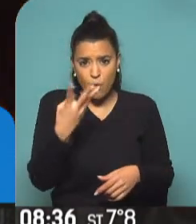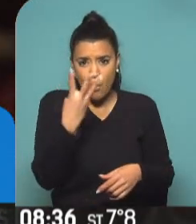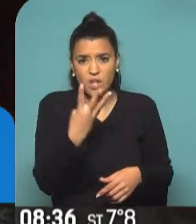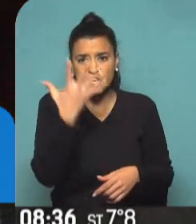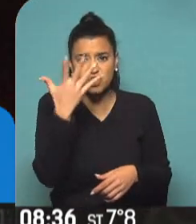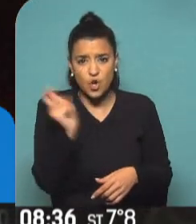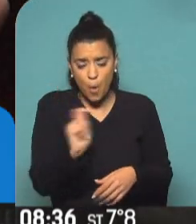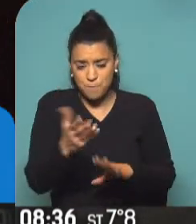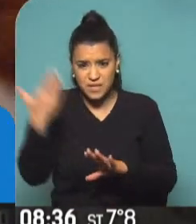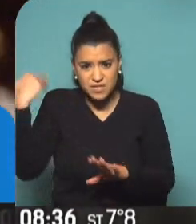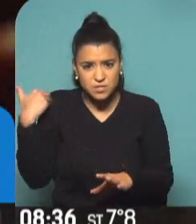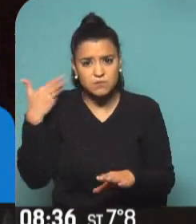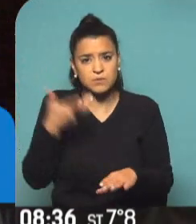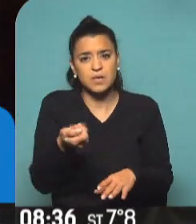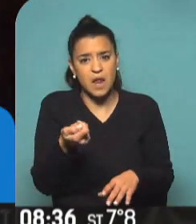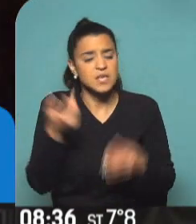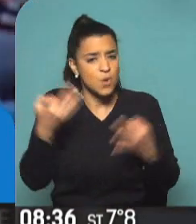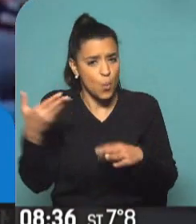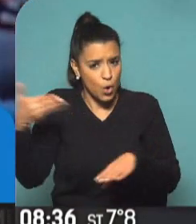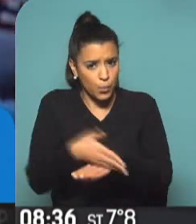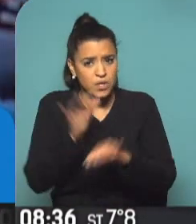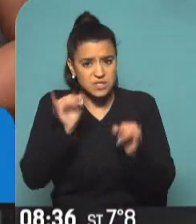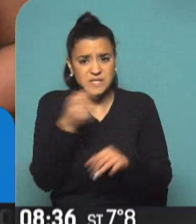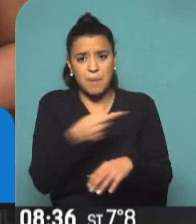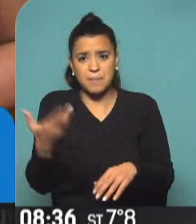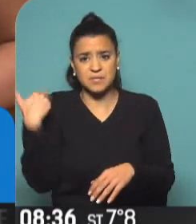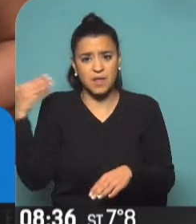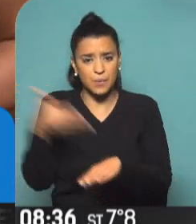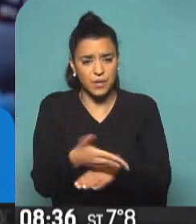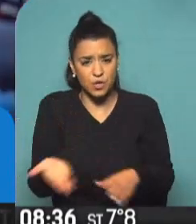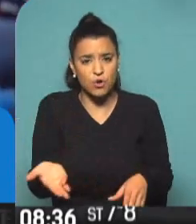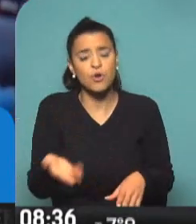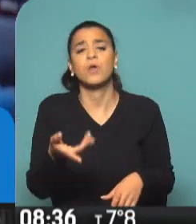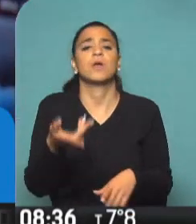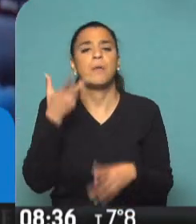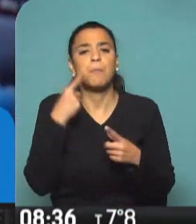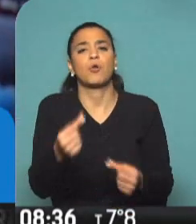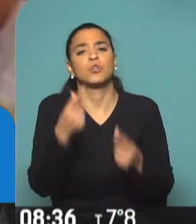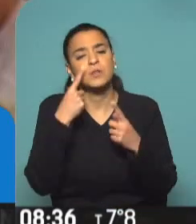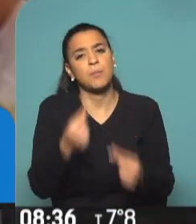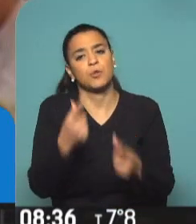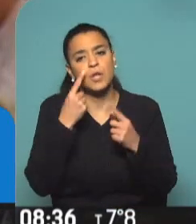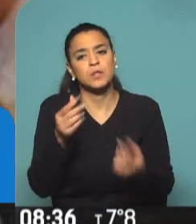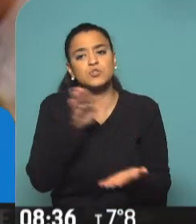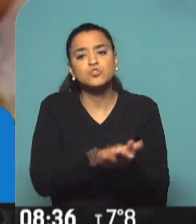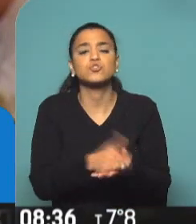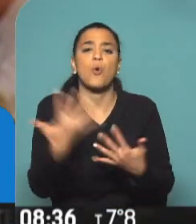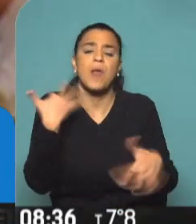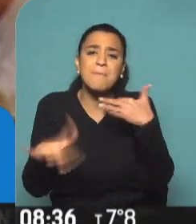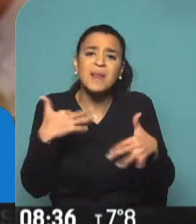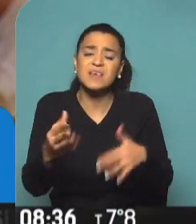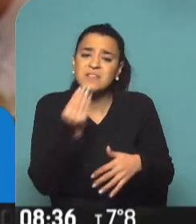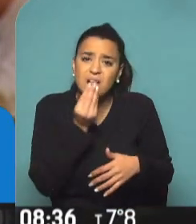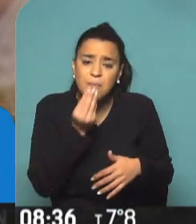o 5 meses recorre los canales, debe haber estado acá también. Sí, la semana pasada. Bien, y viene reclamando el tema de la emergencia